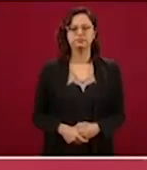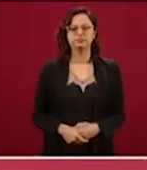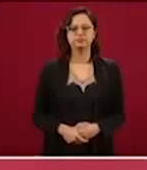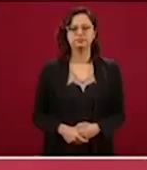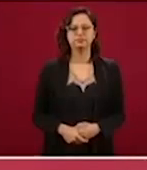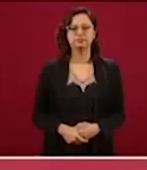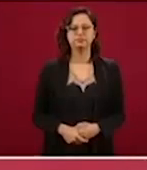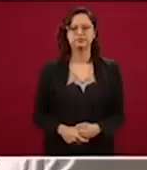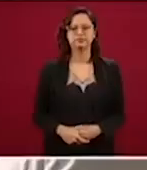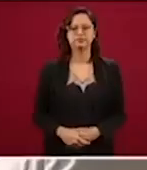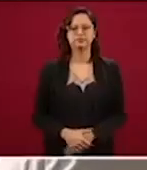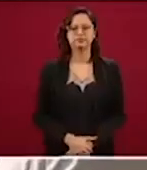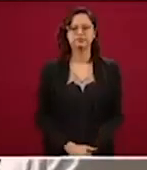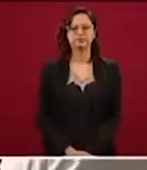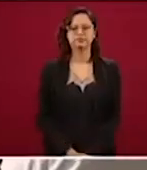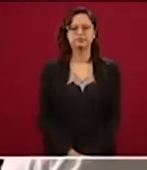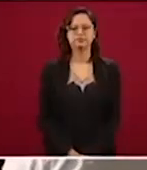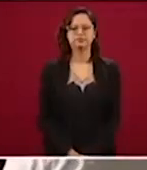Daratena.